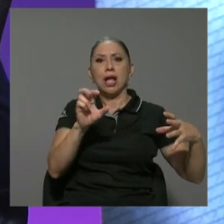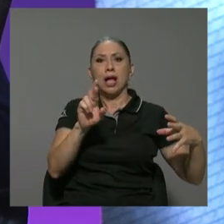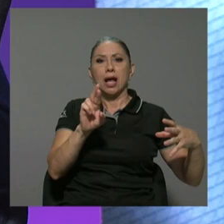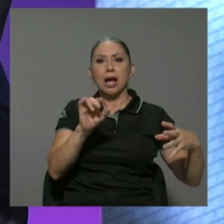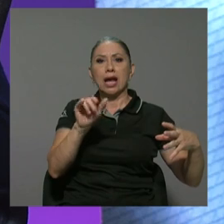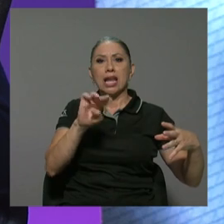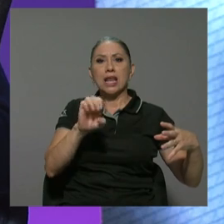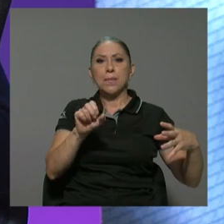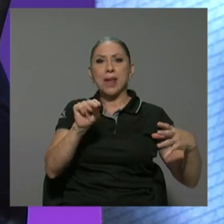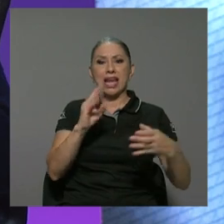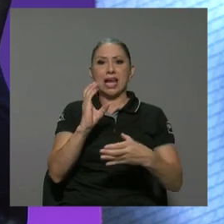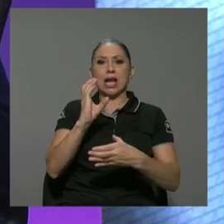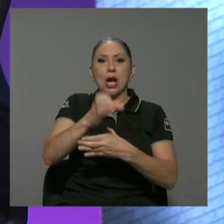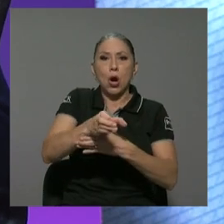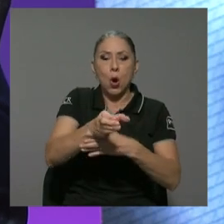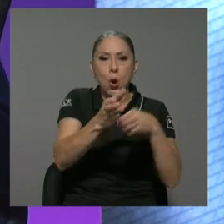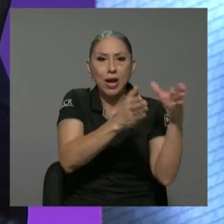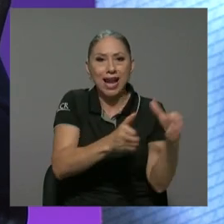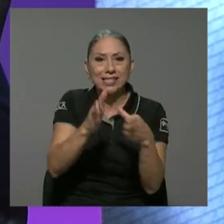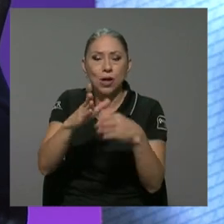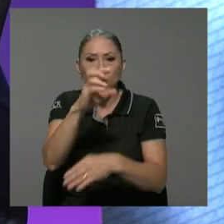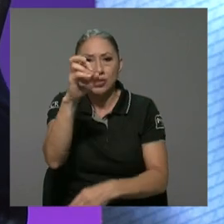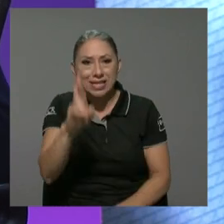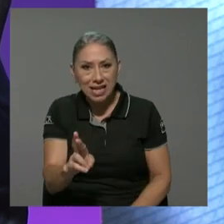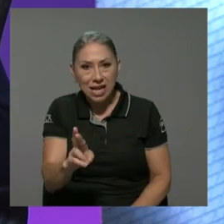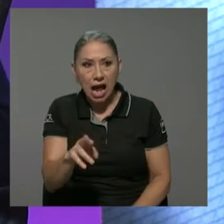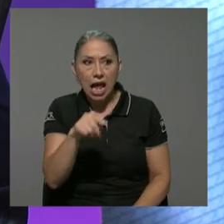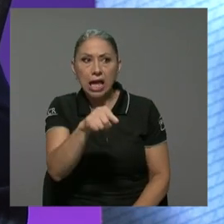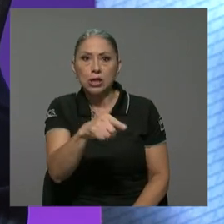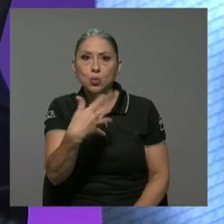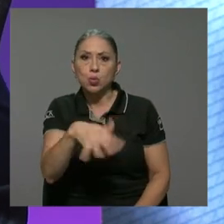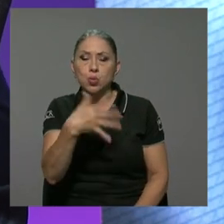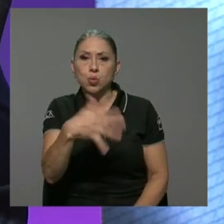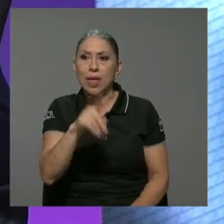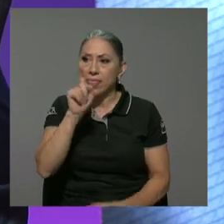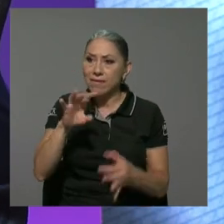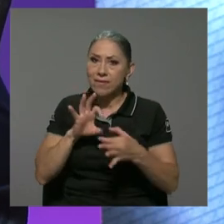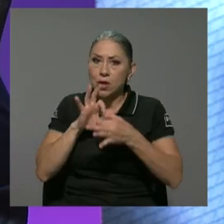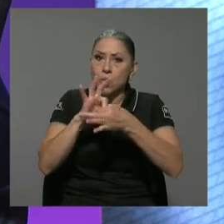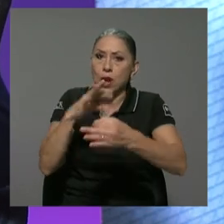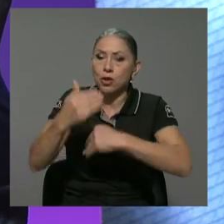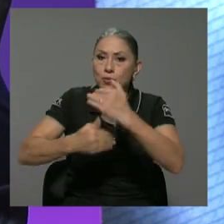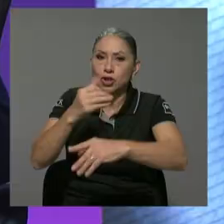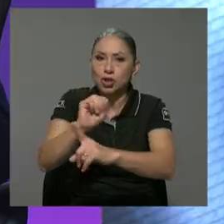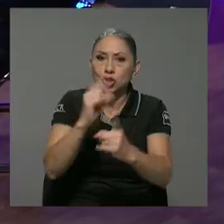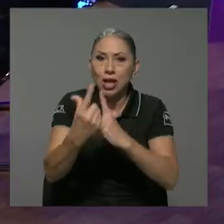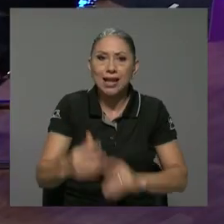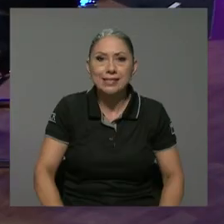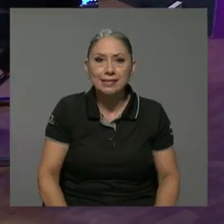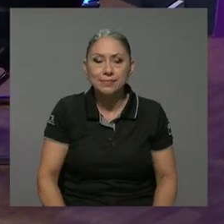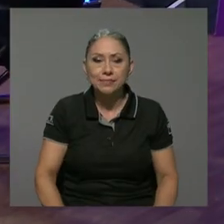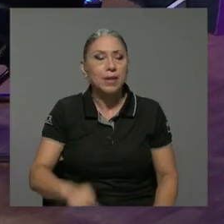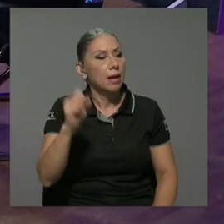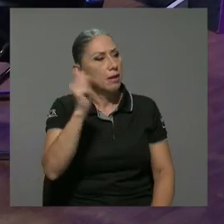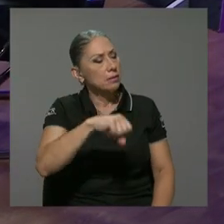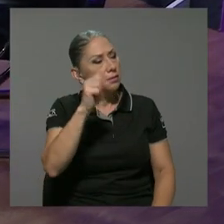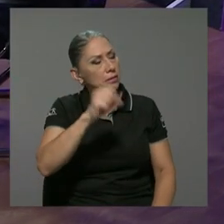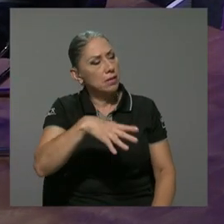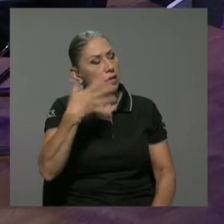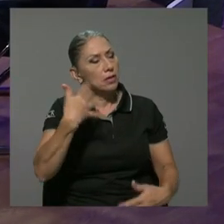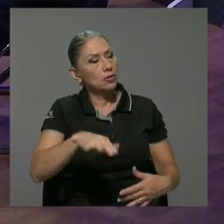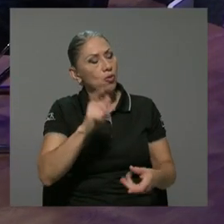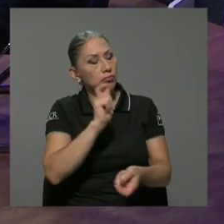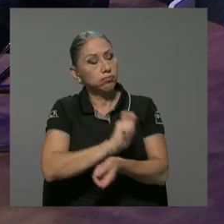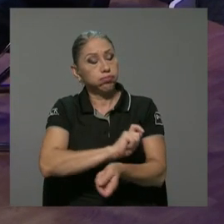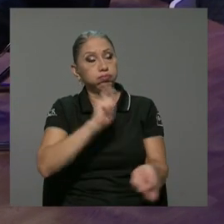no es menor, uh-huh, y hay que vincularlo a estos procesos sociales. Sí, claro, ¿no? Son cambios realmente muy